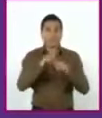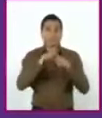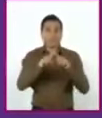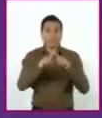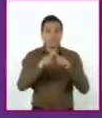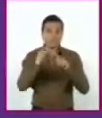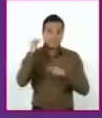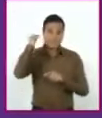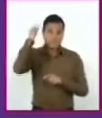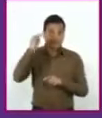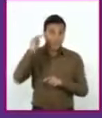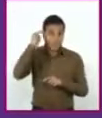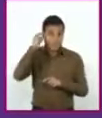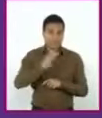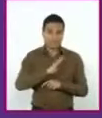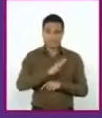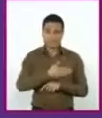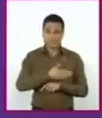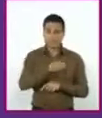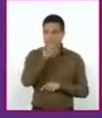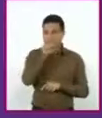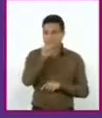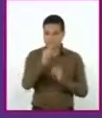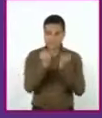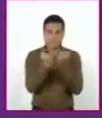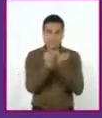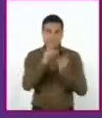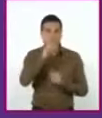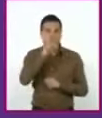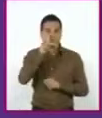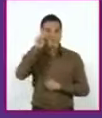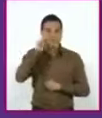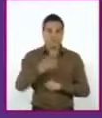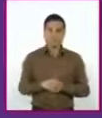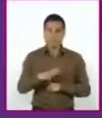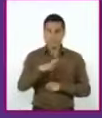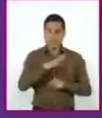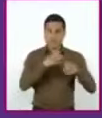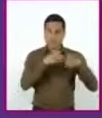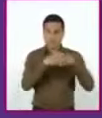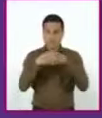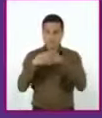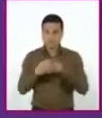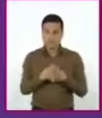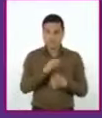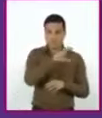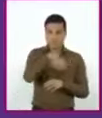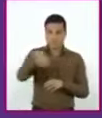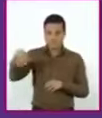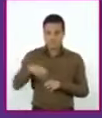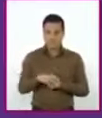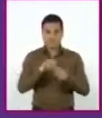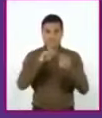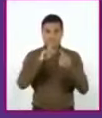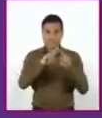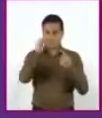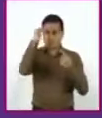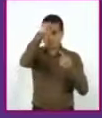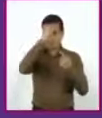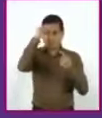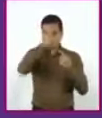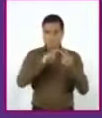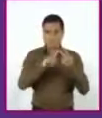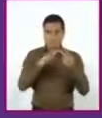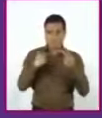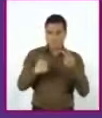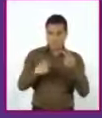configurada por estratos, clérigos, nobles y plebeyos, así como corporaciones mediante las que se